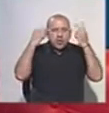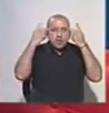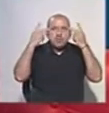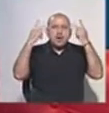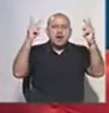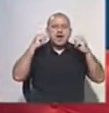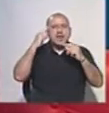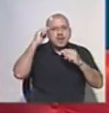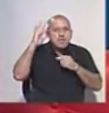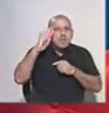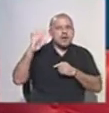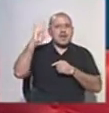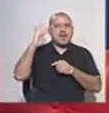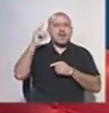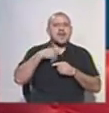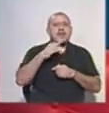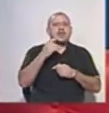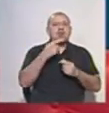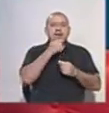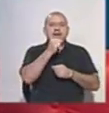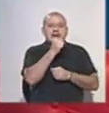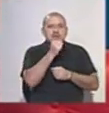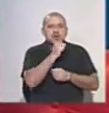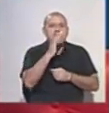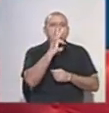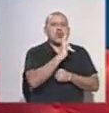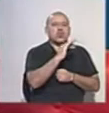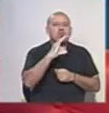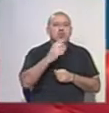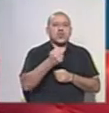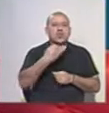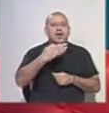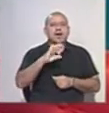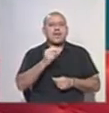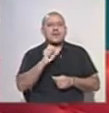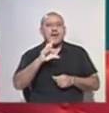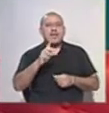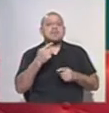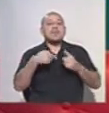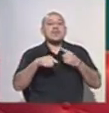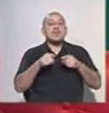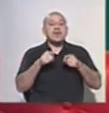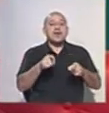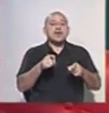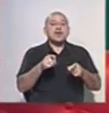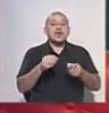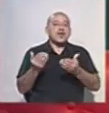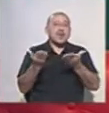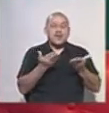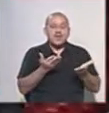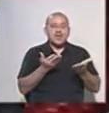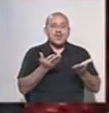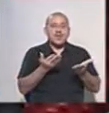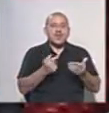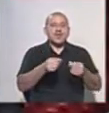Facundo Cabral. Que entonces yo cantaba, y en Durazno en un tablado me pasó esto, ¿no? Cantaba, vuela